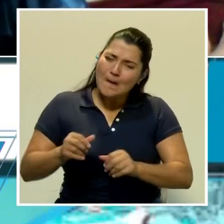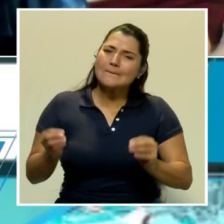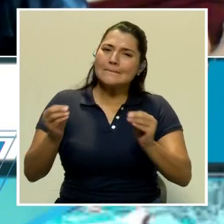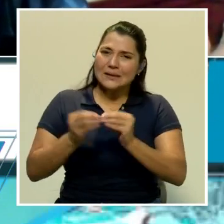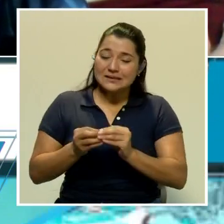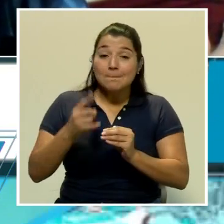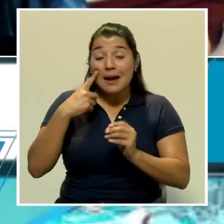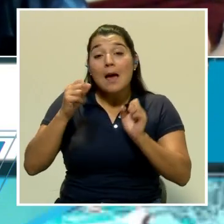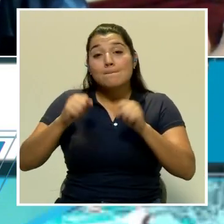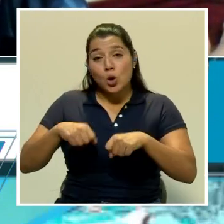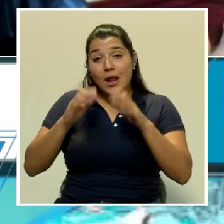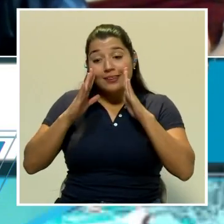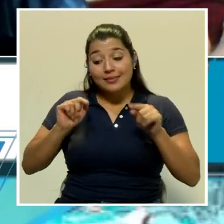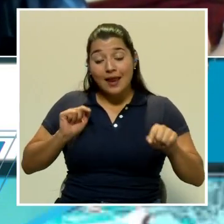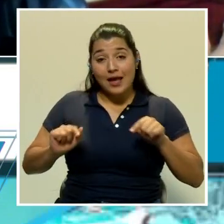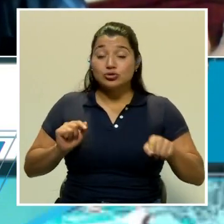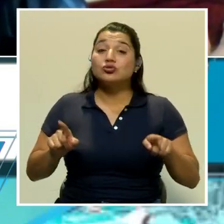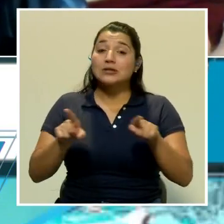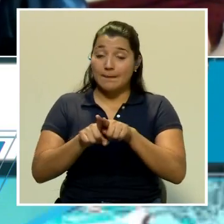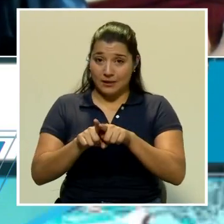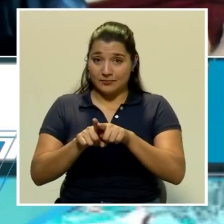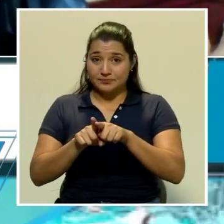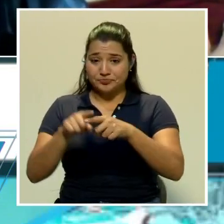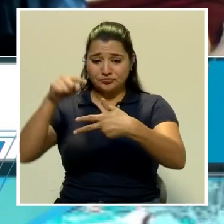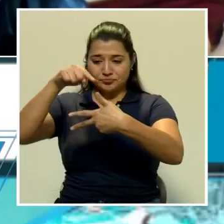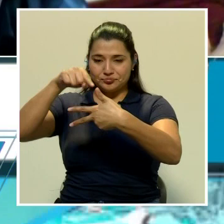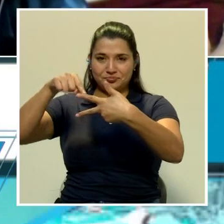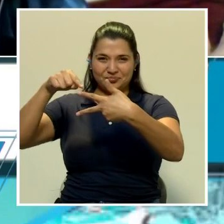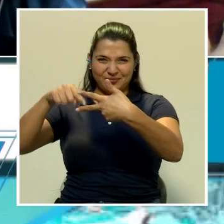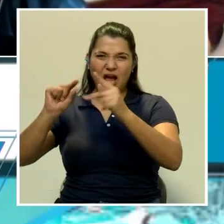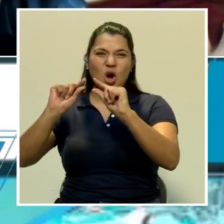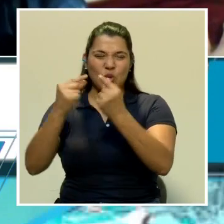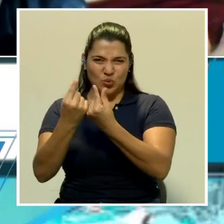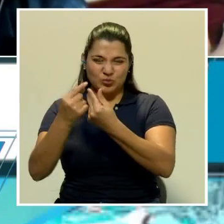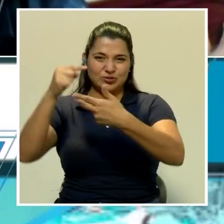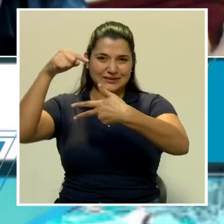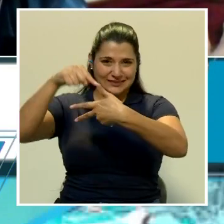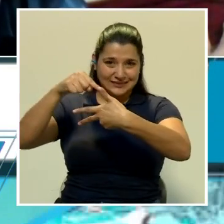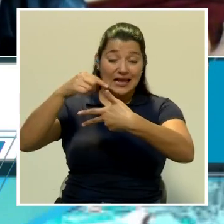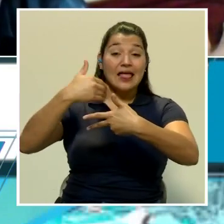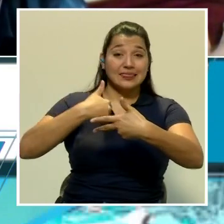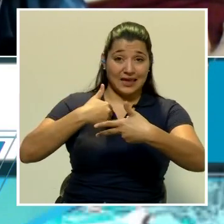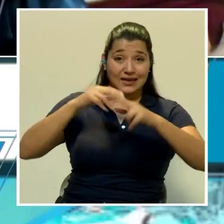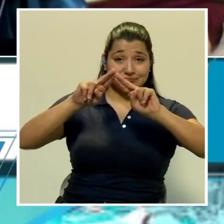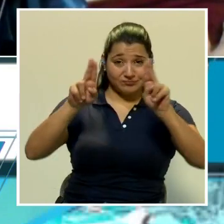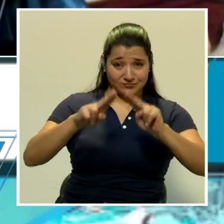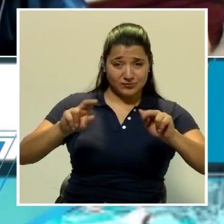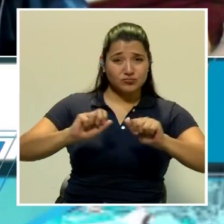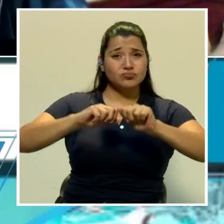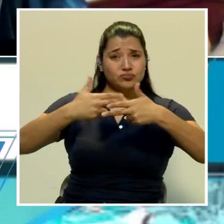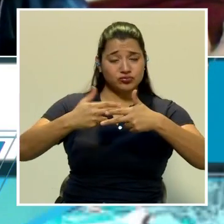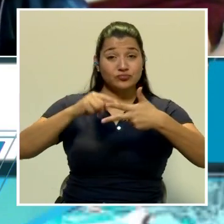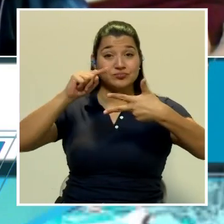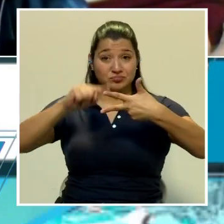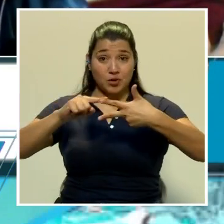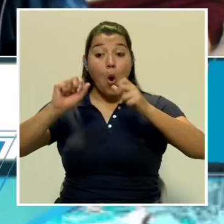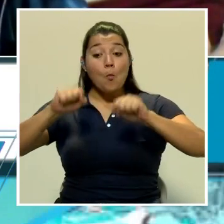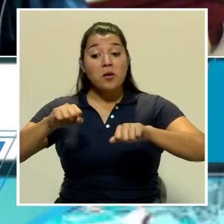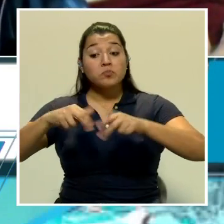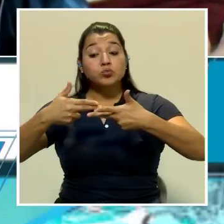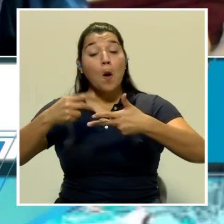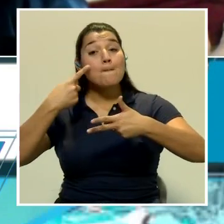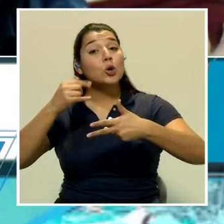usted al inicio también, don Ernesto, y es el tema de la inclusión. O sea, no podemos perder ningún estudiante por un tema de